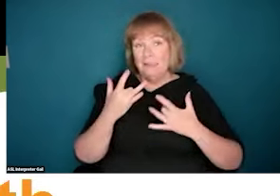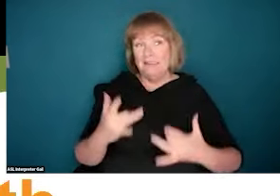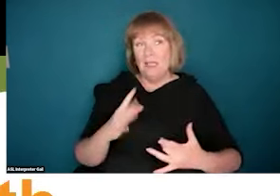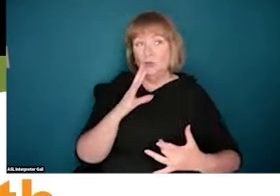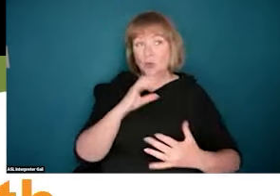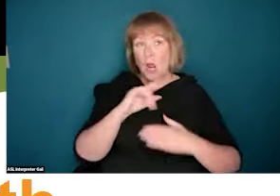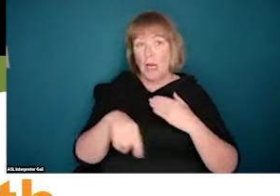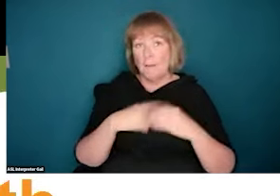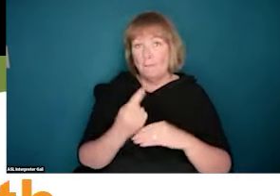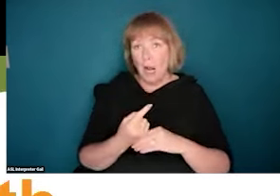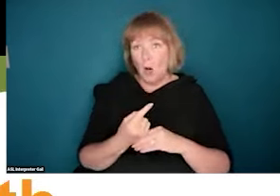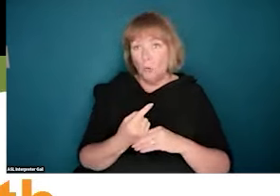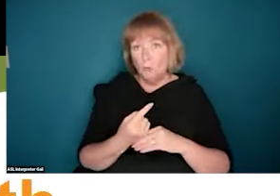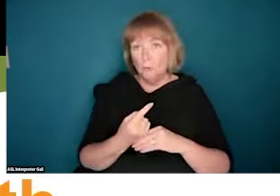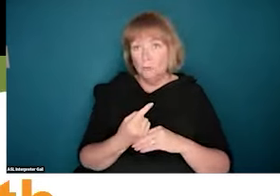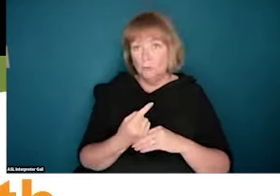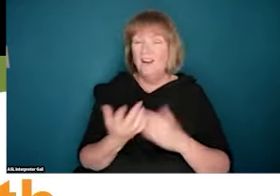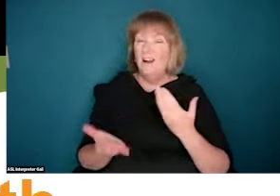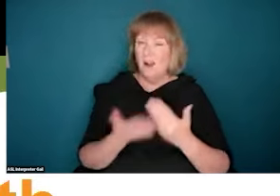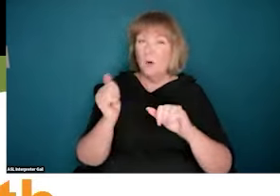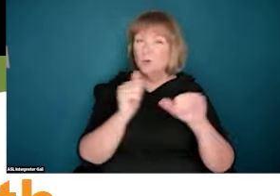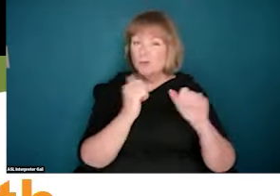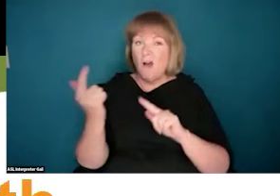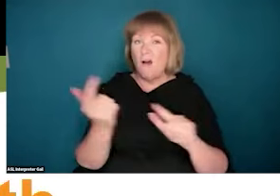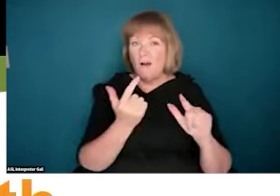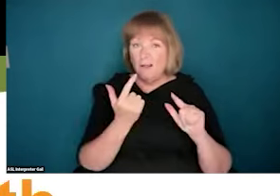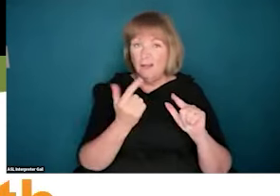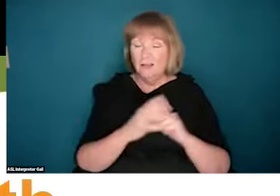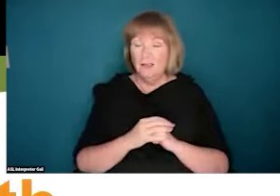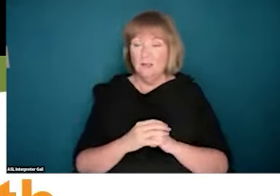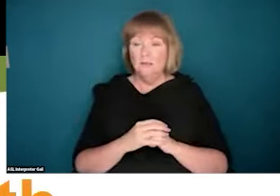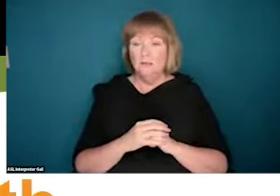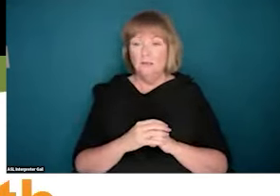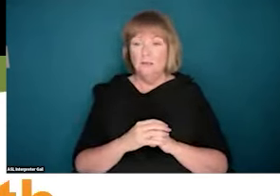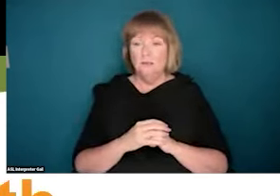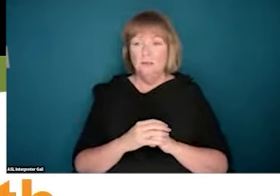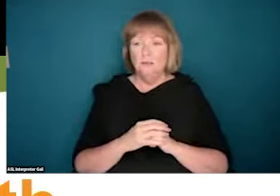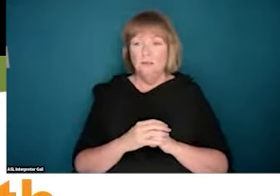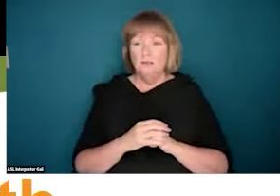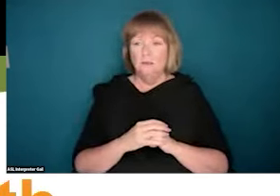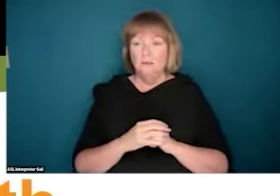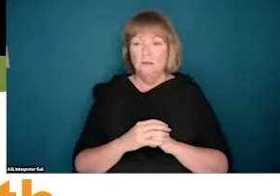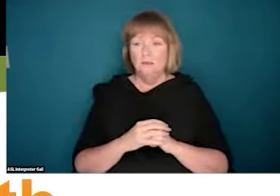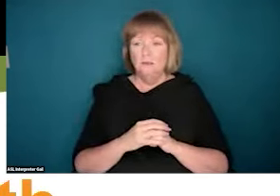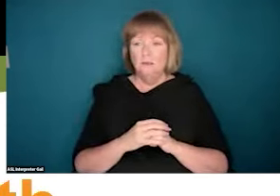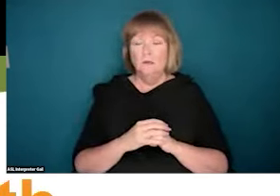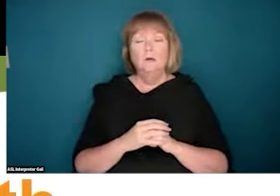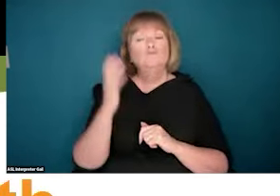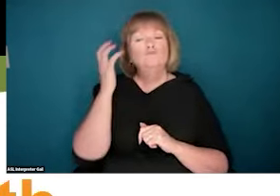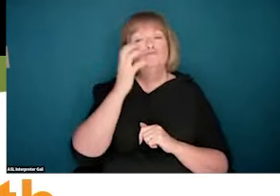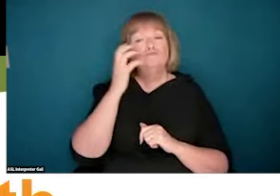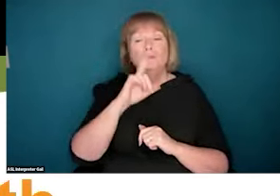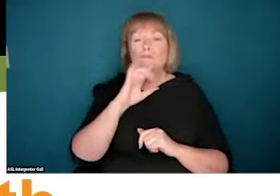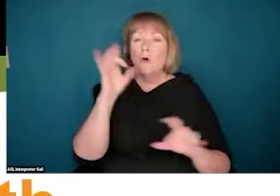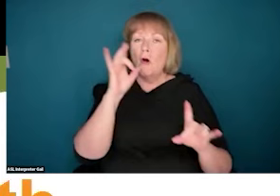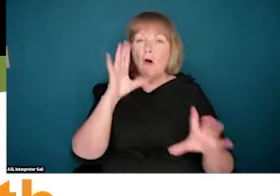una persona que no tiene una discapacidad? Entonces, esto universalmente quiere decir es que hay